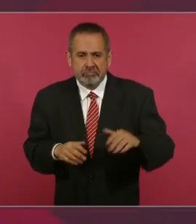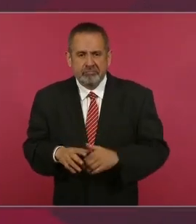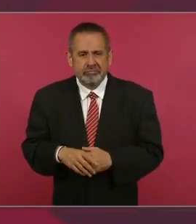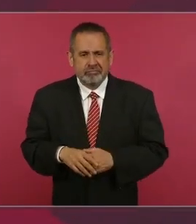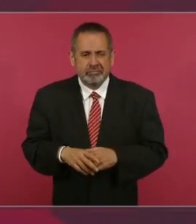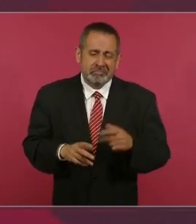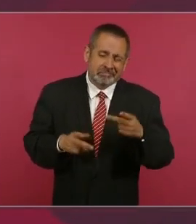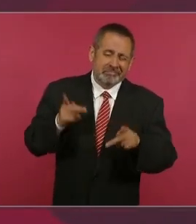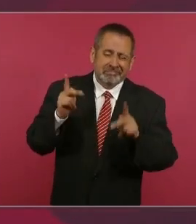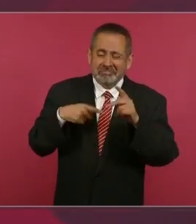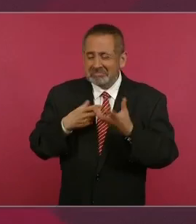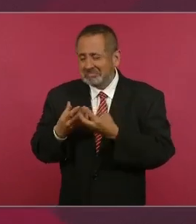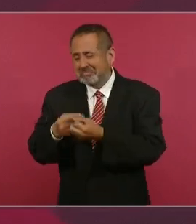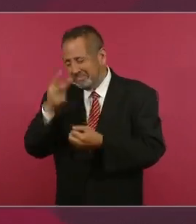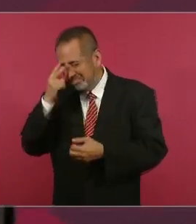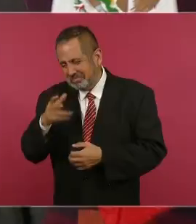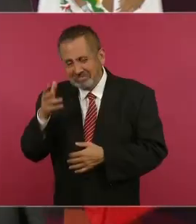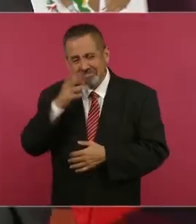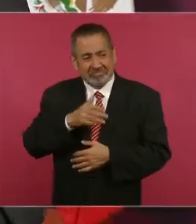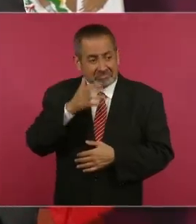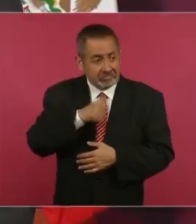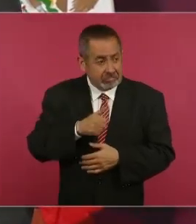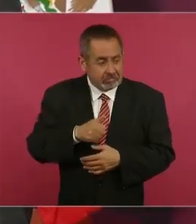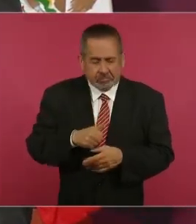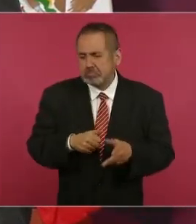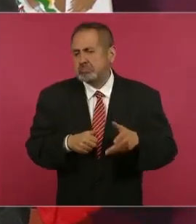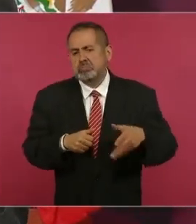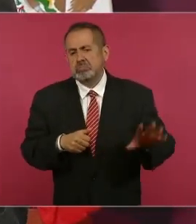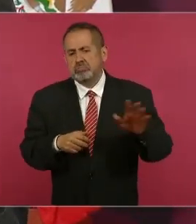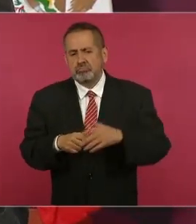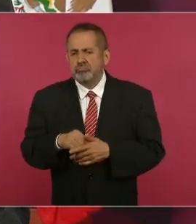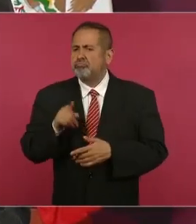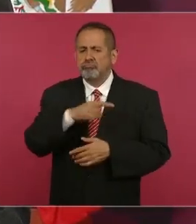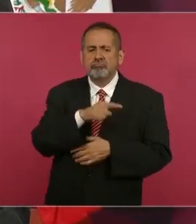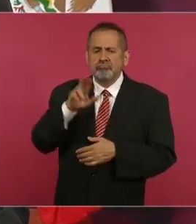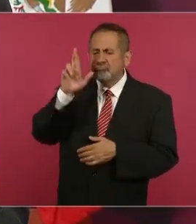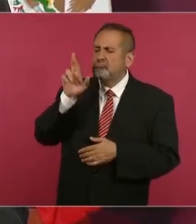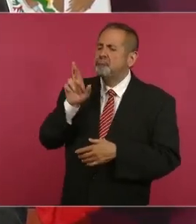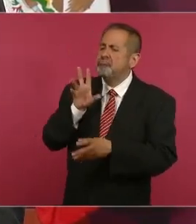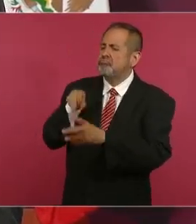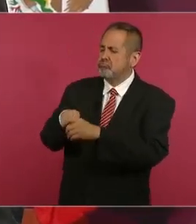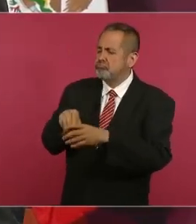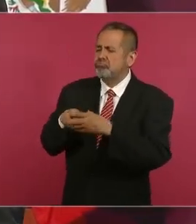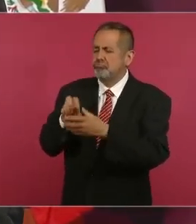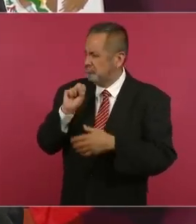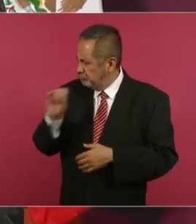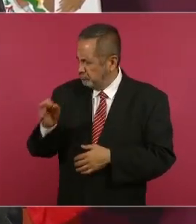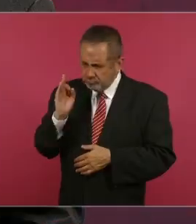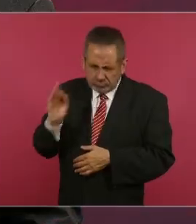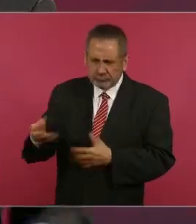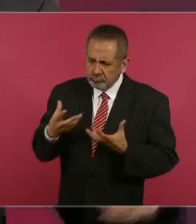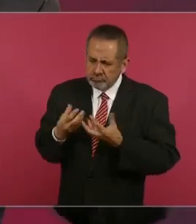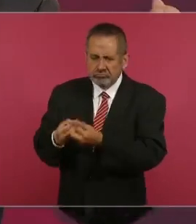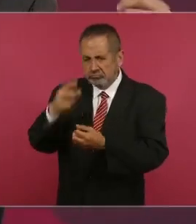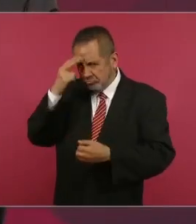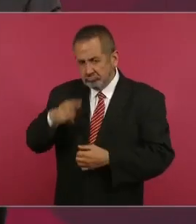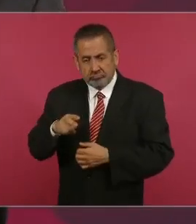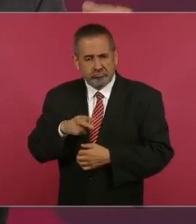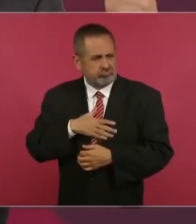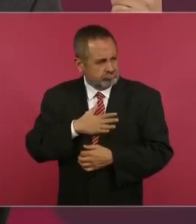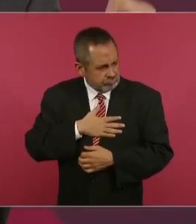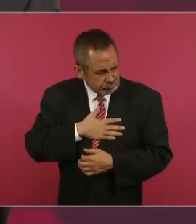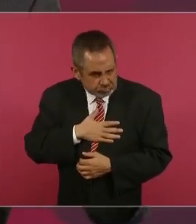pusieron muchos pretextos para formar parte de la selección mexicana, y él no, él fue de los